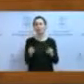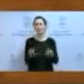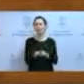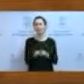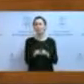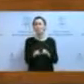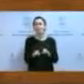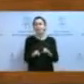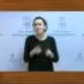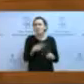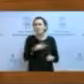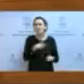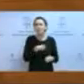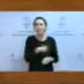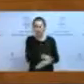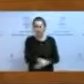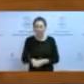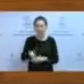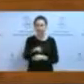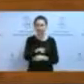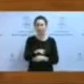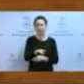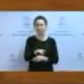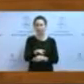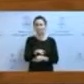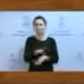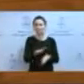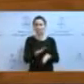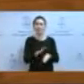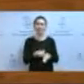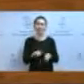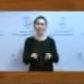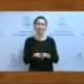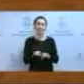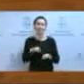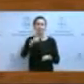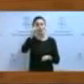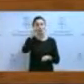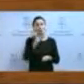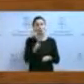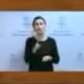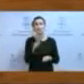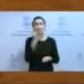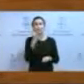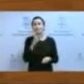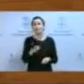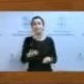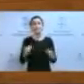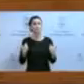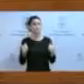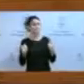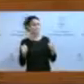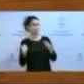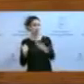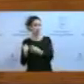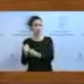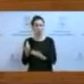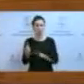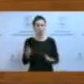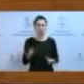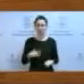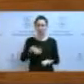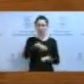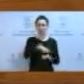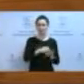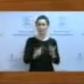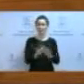solitario y deje de jugar a que su mano izquierda no sabe lo que hace su mano derecha. Los centros de día han de contar con